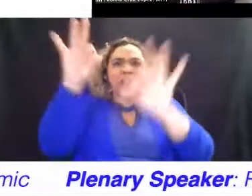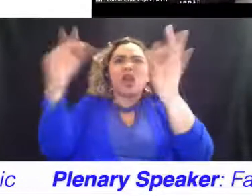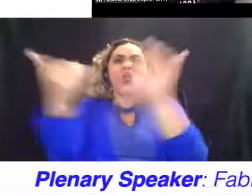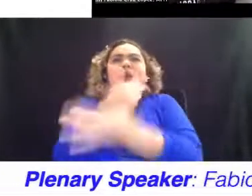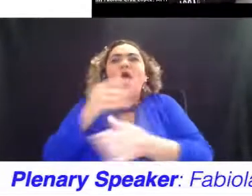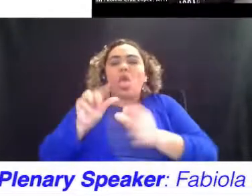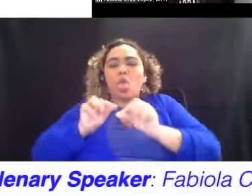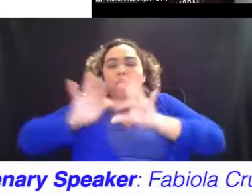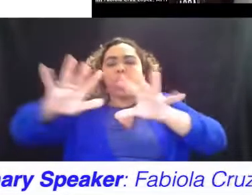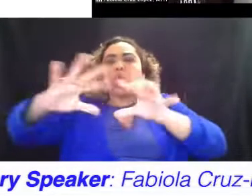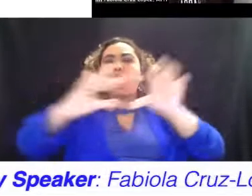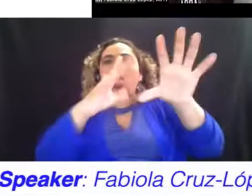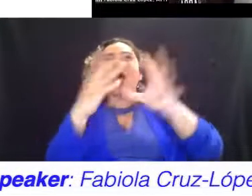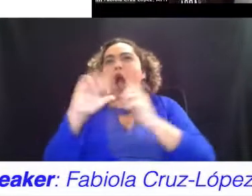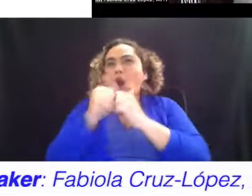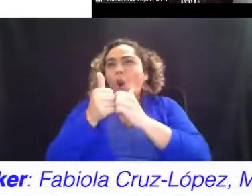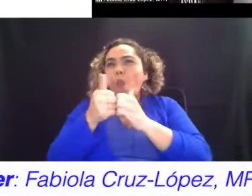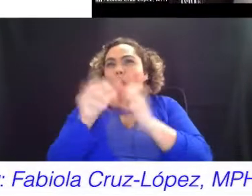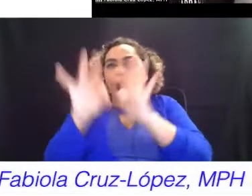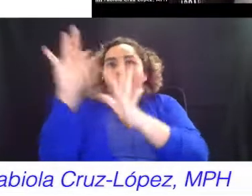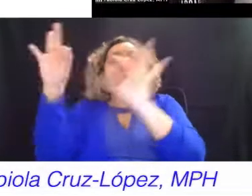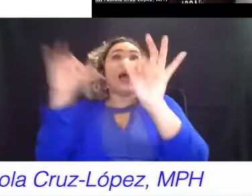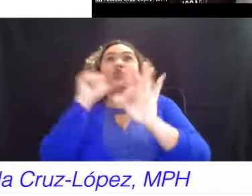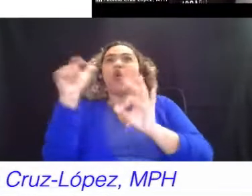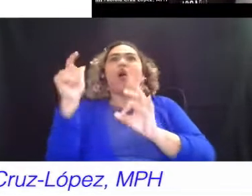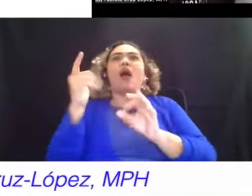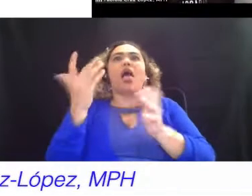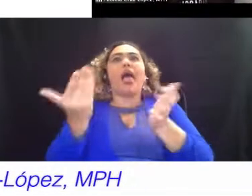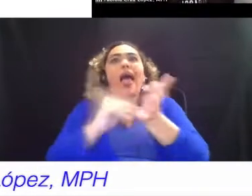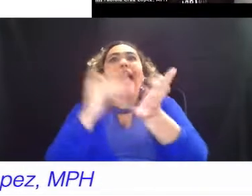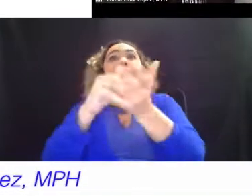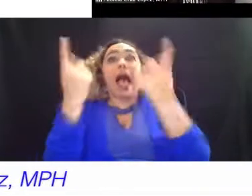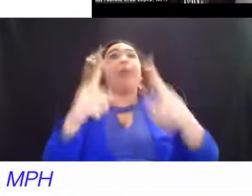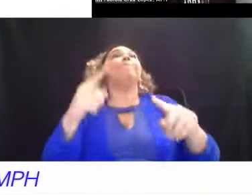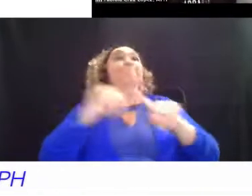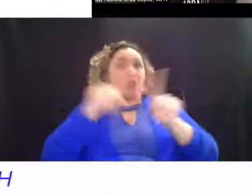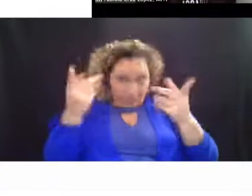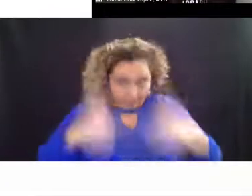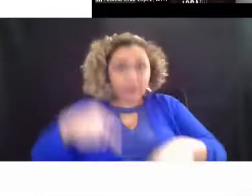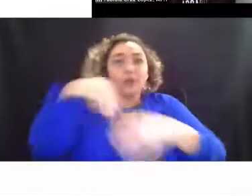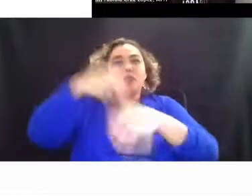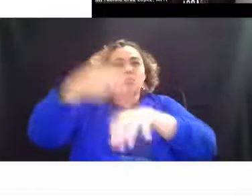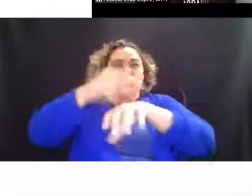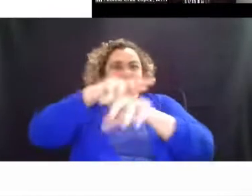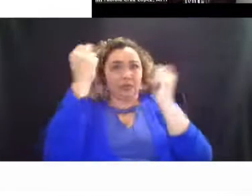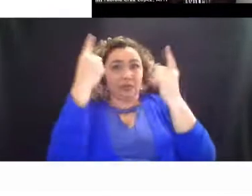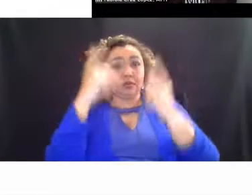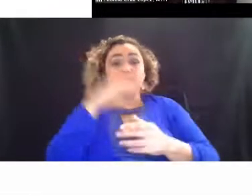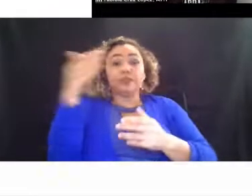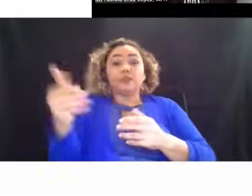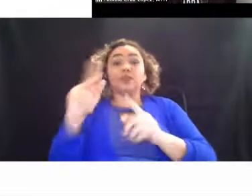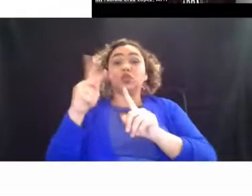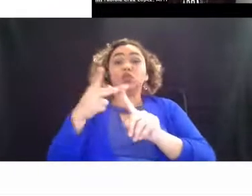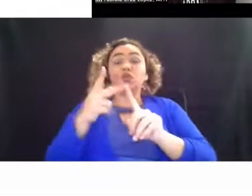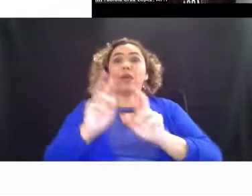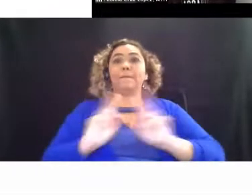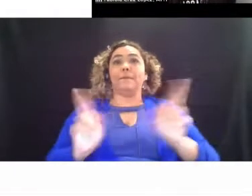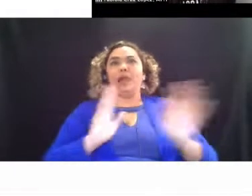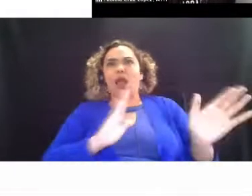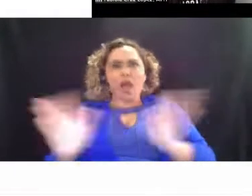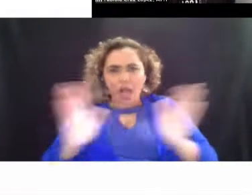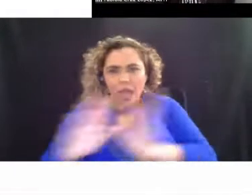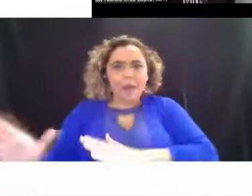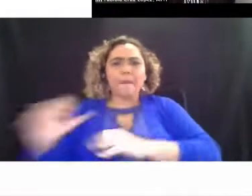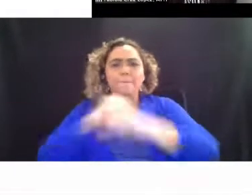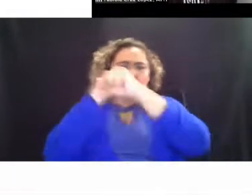capaces de identificar cosas que no son comunes y que están ocurriendo. La preparación, protección,